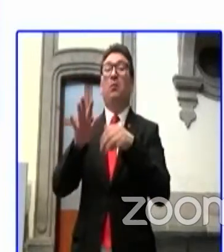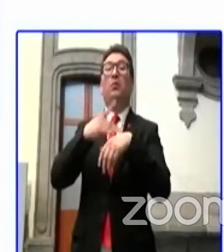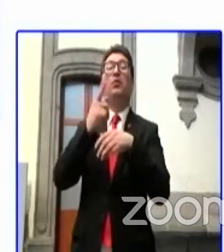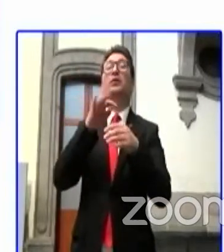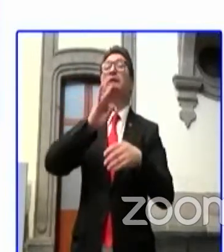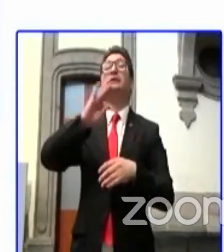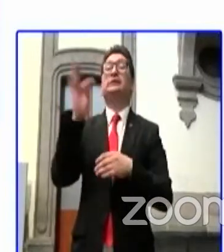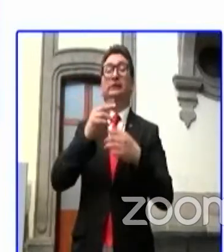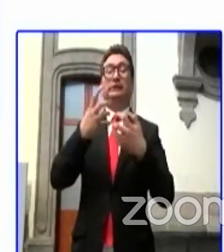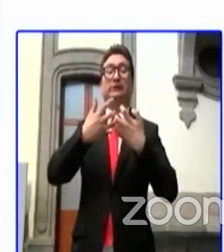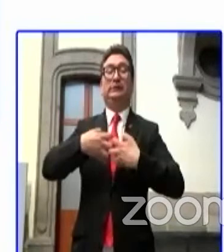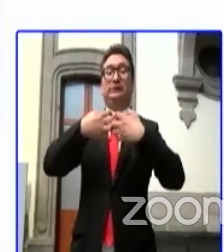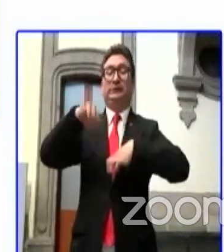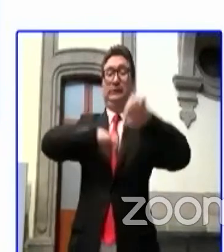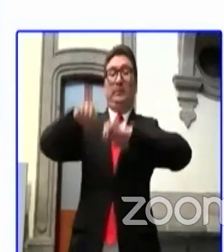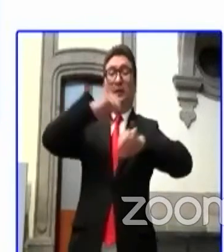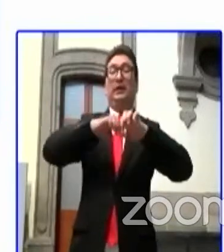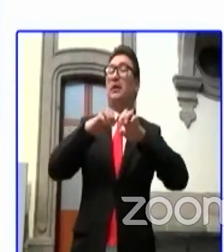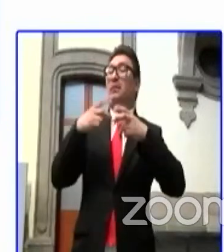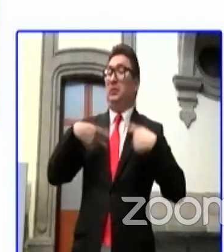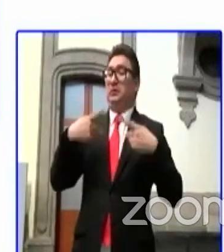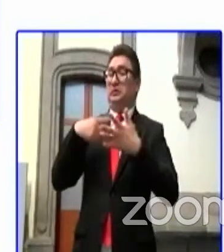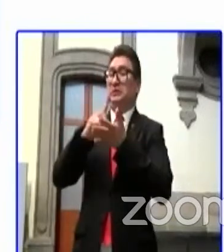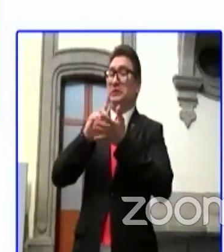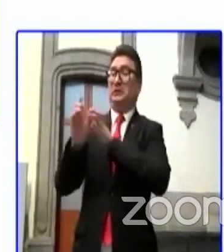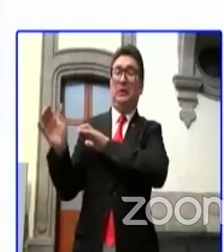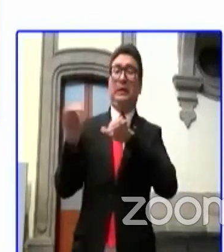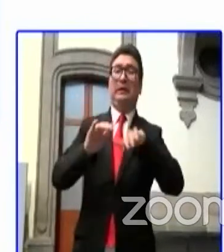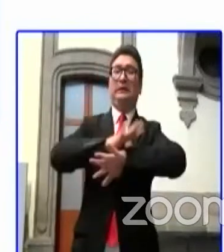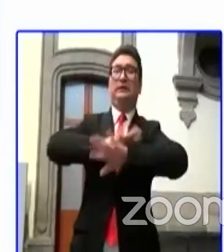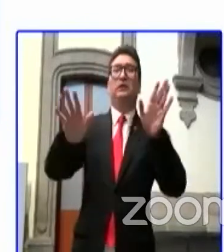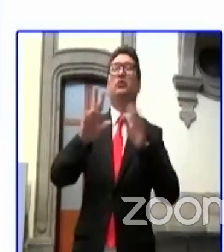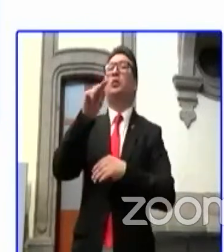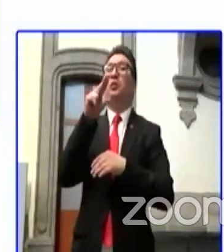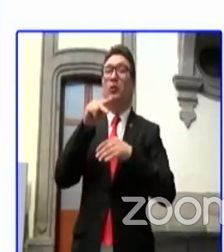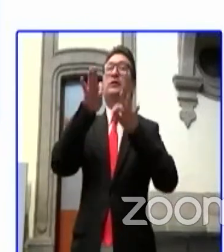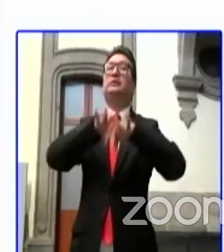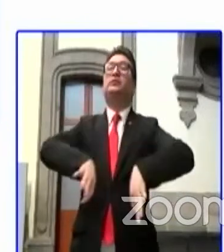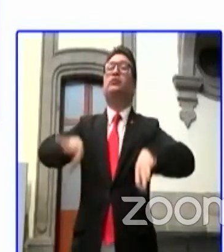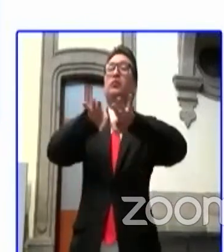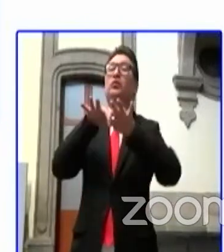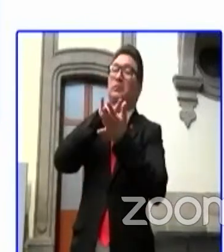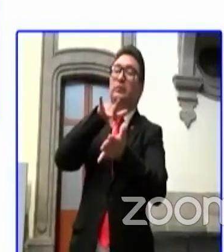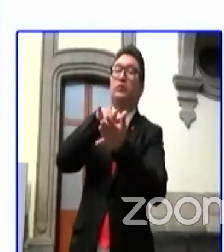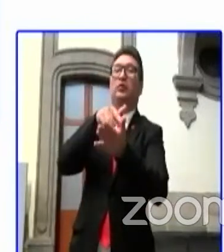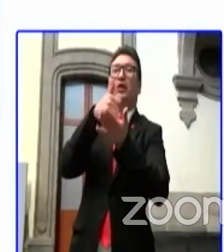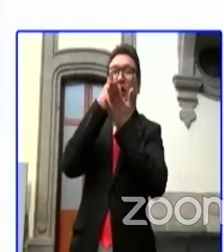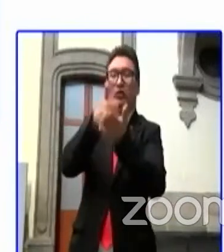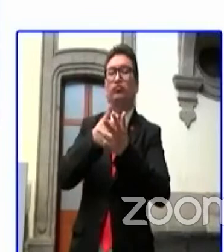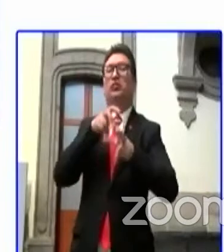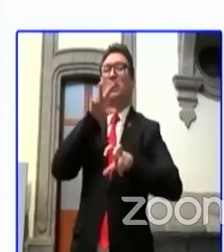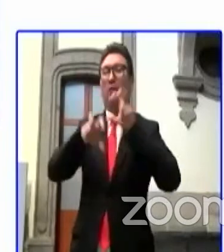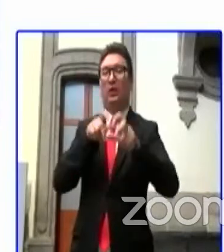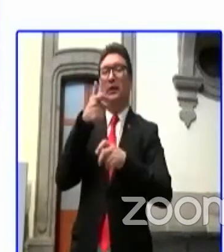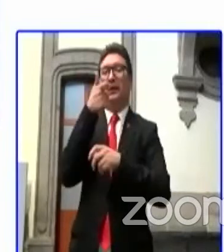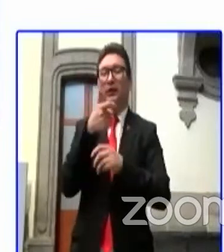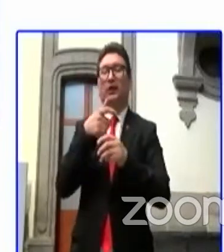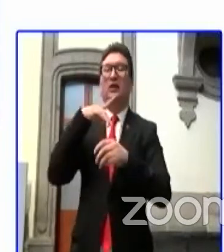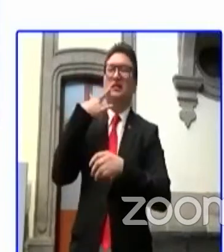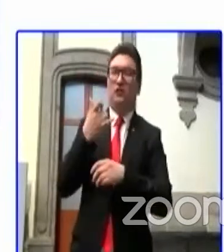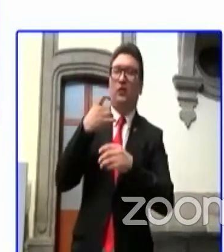las empresas para recibir a las personas con discapacidad, sino se tiene que invertir mucho tiempo, dinero y esfuerzo en la